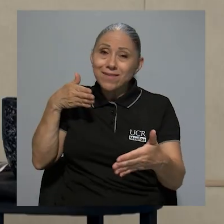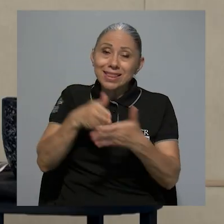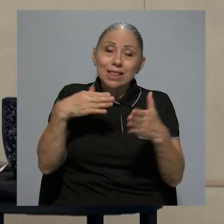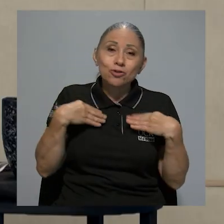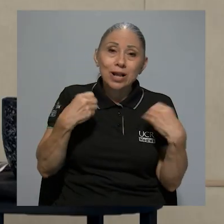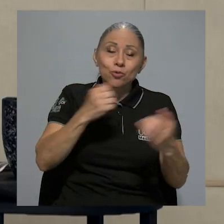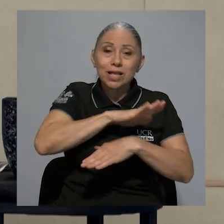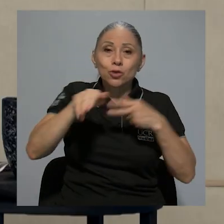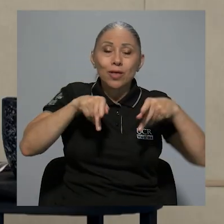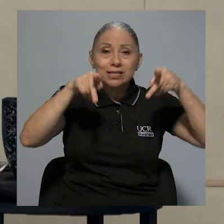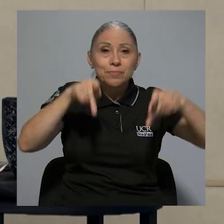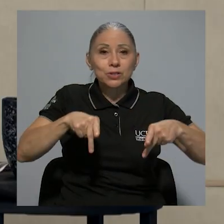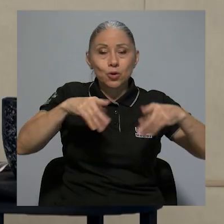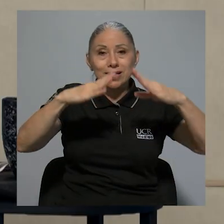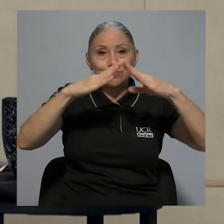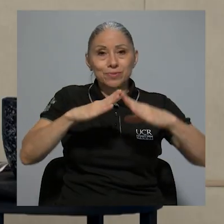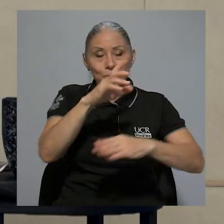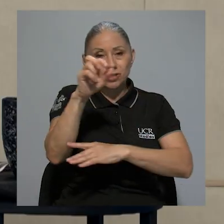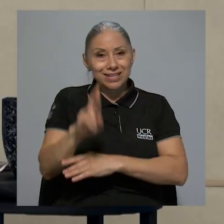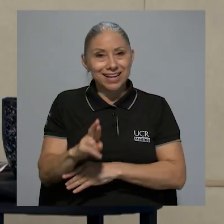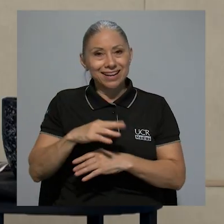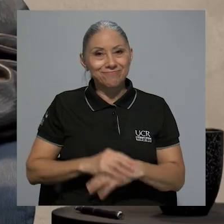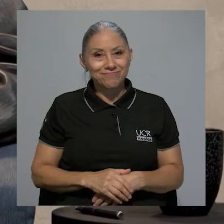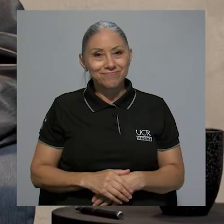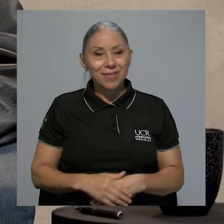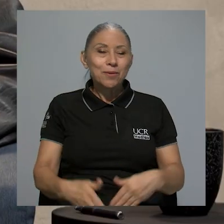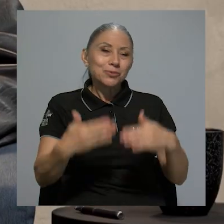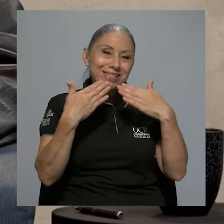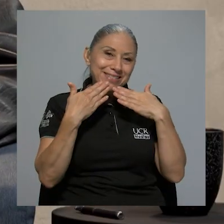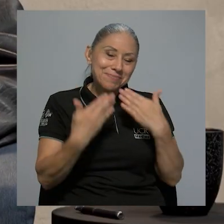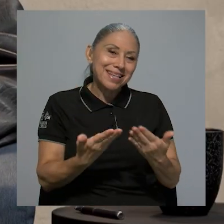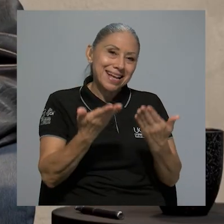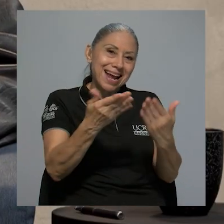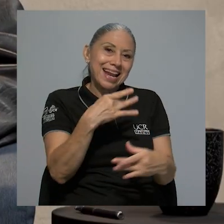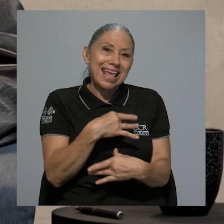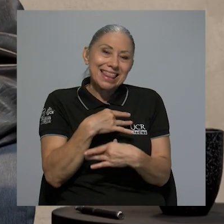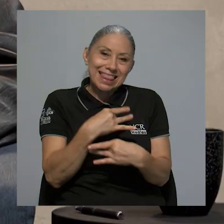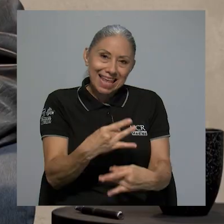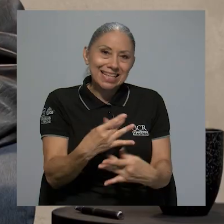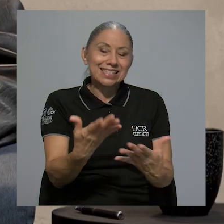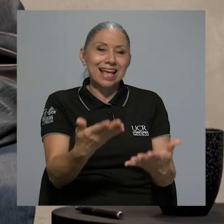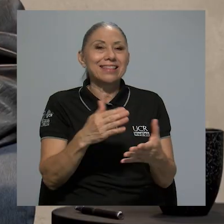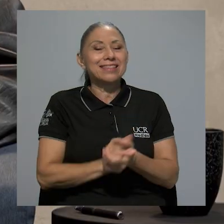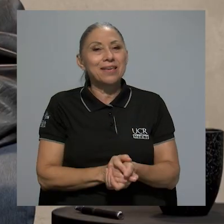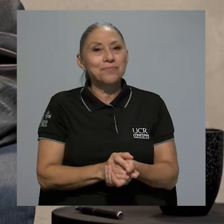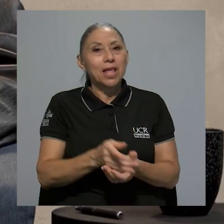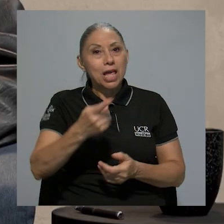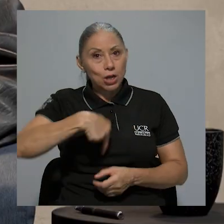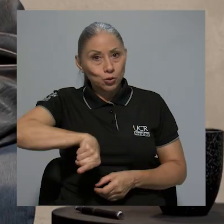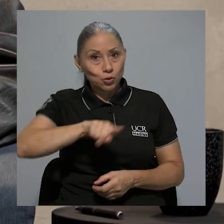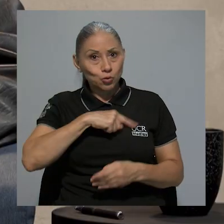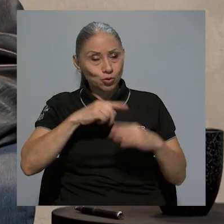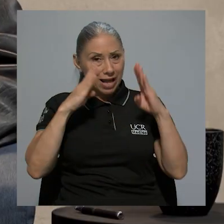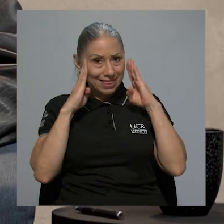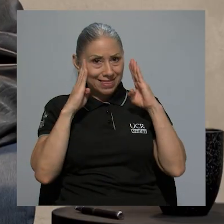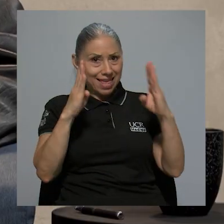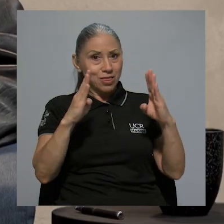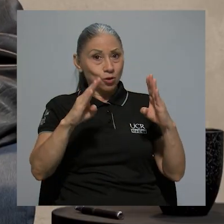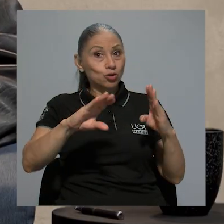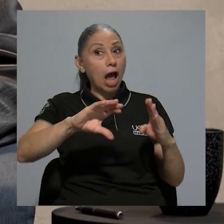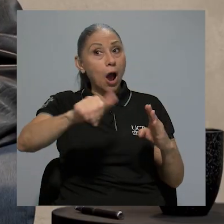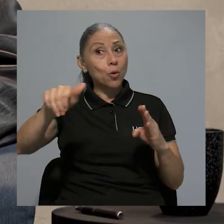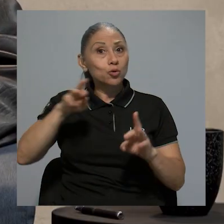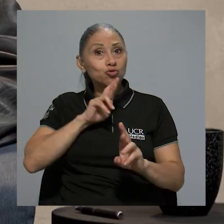salud de todas las personas en Costa Rica. Sí. Muchísimas gracias, Andrea, muy interesante y vamos a estar atentos a